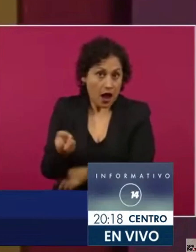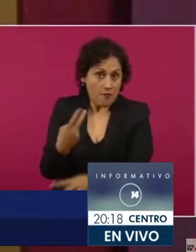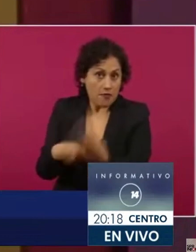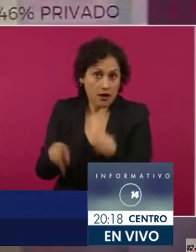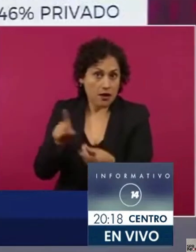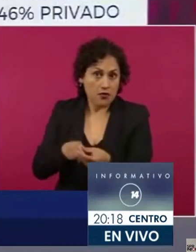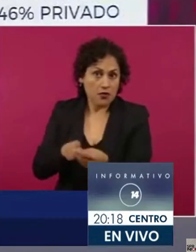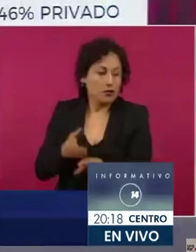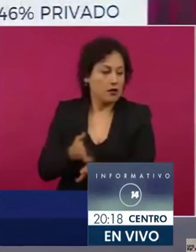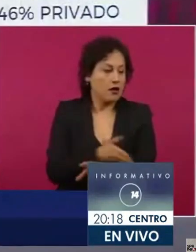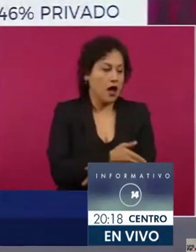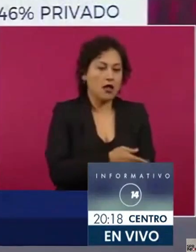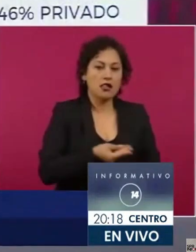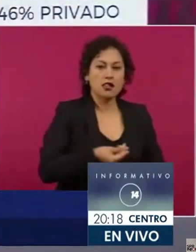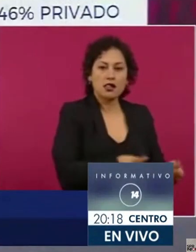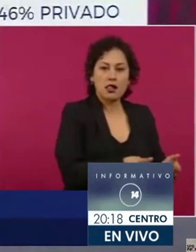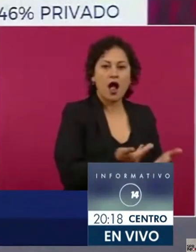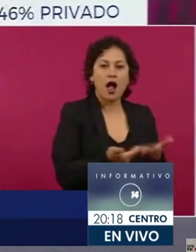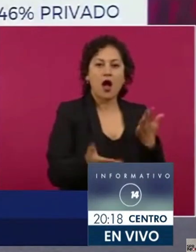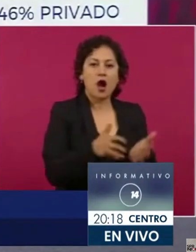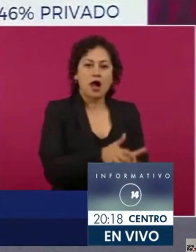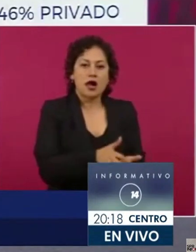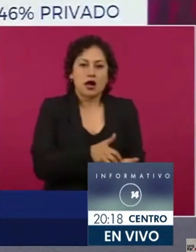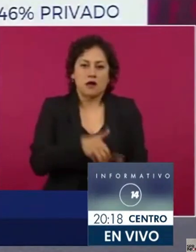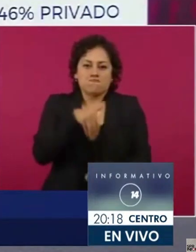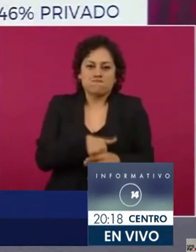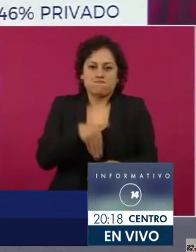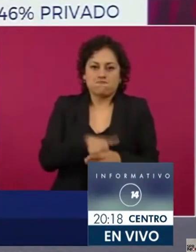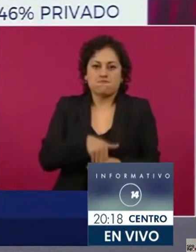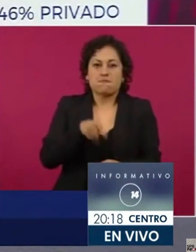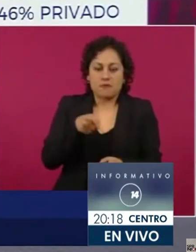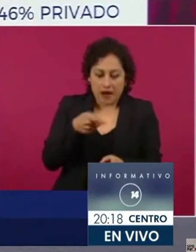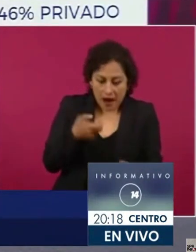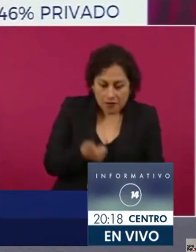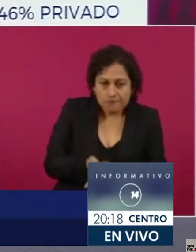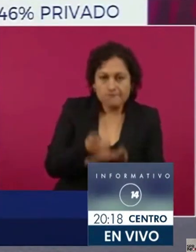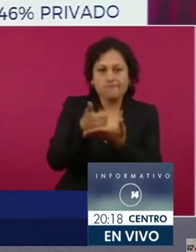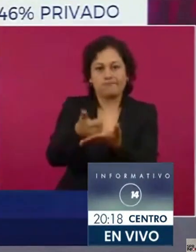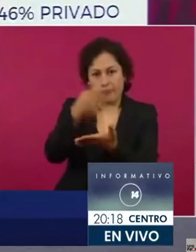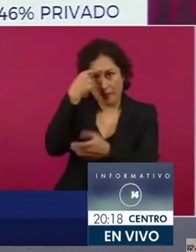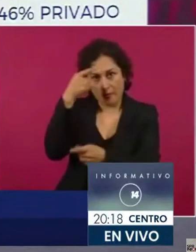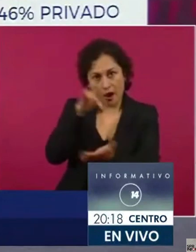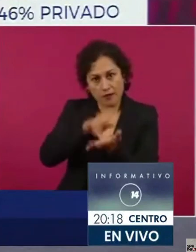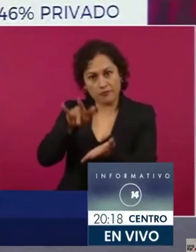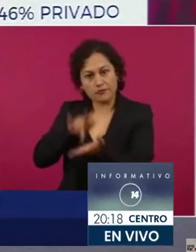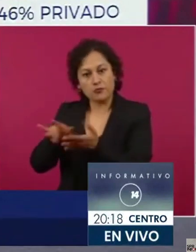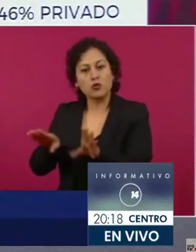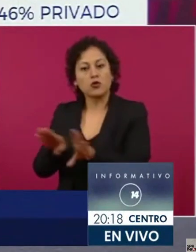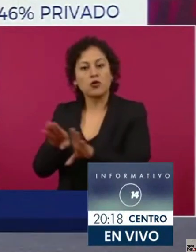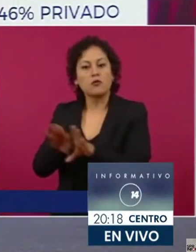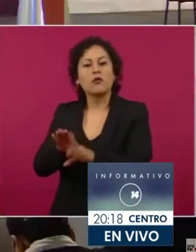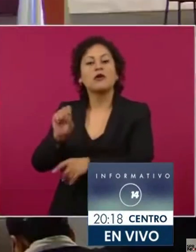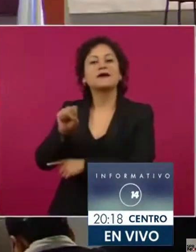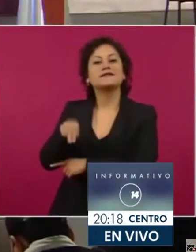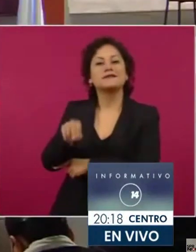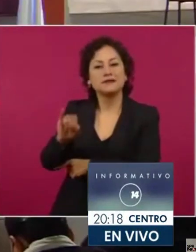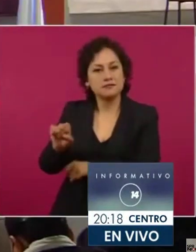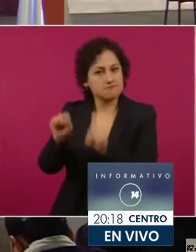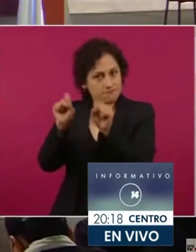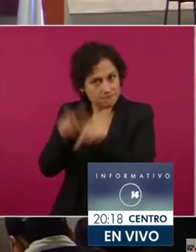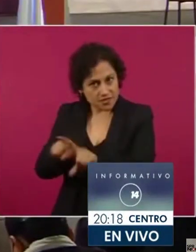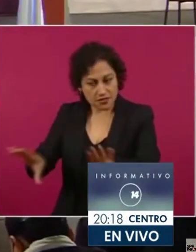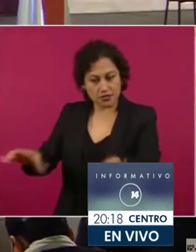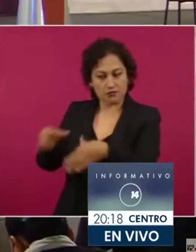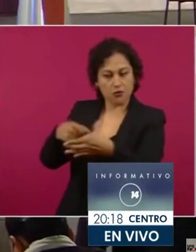perdido los recursos se ha derivado en mayor apoyo a los colegas a través del Sistema Nacional de investigadores fortalecido